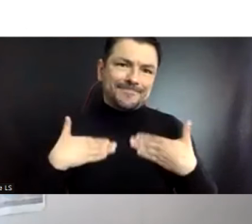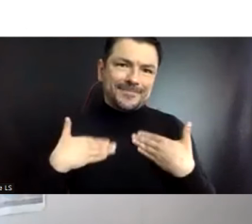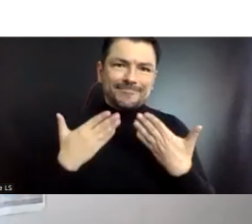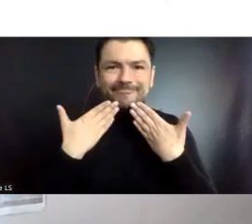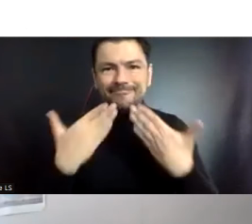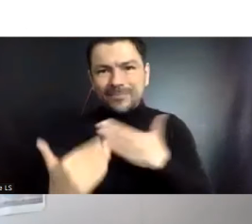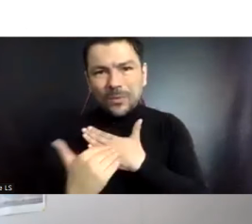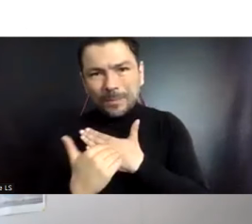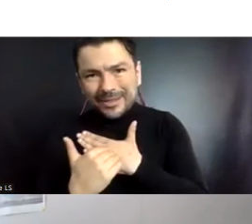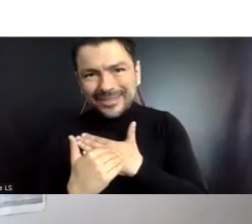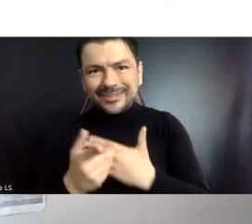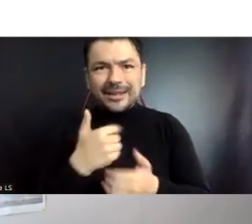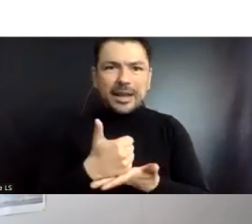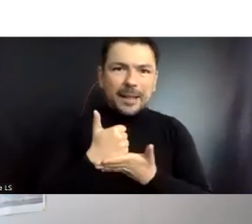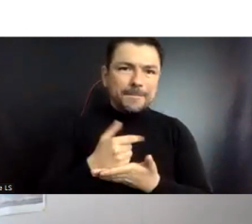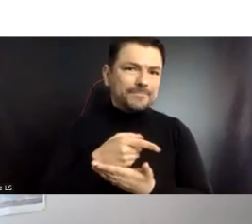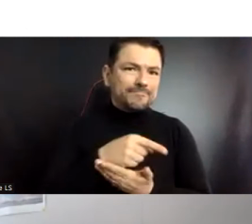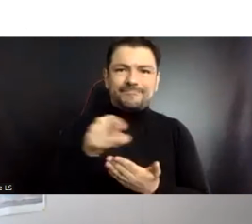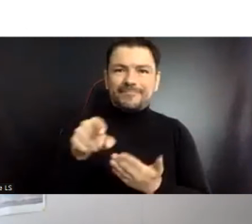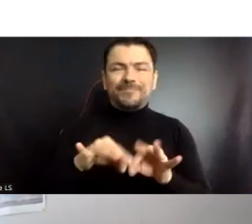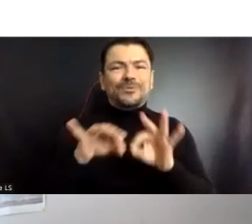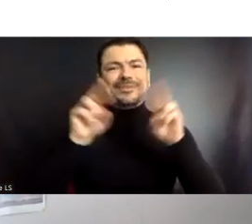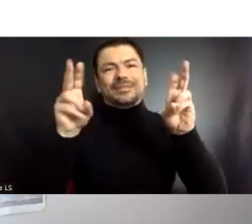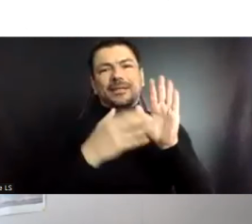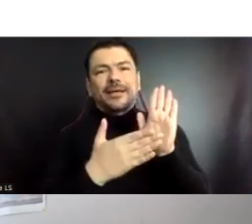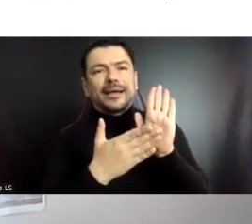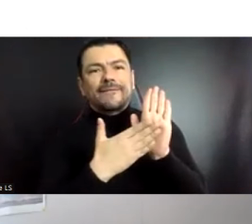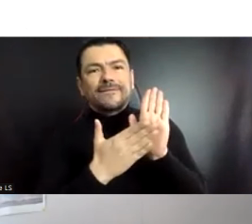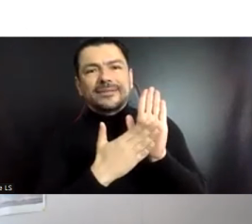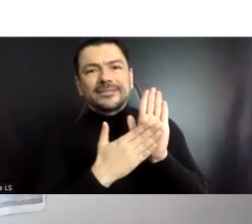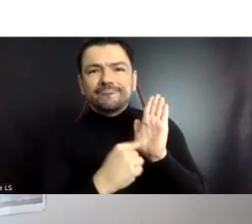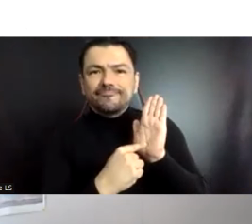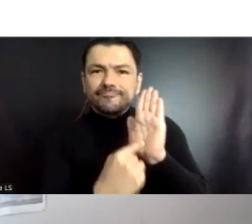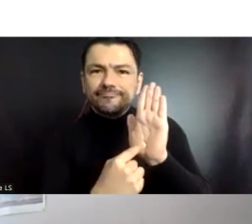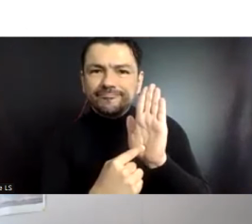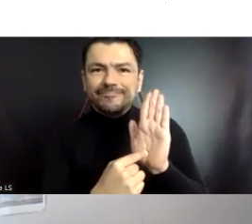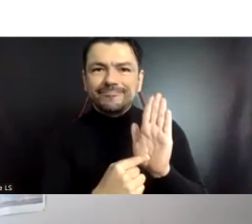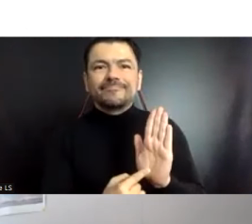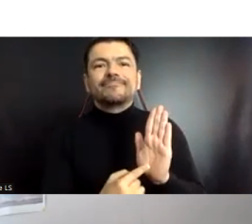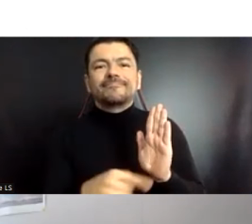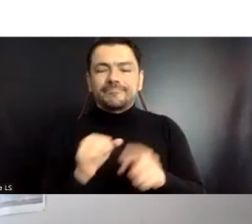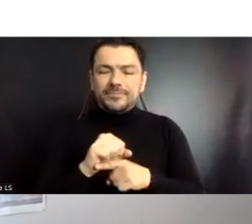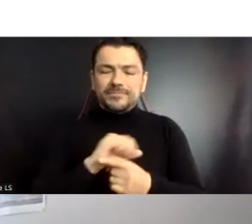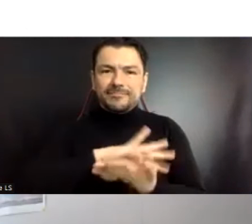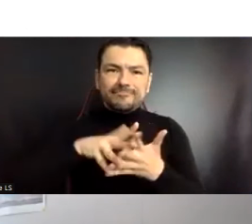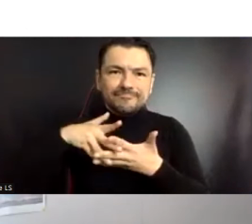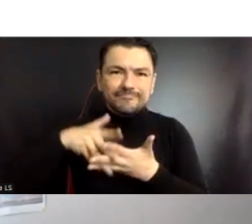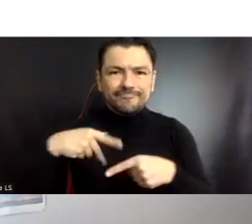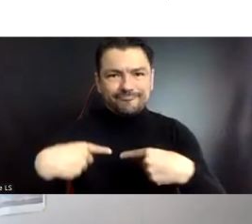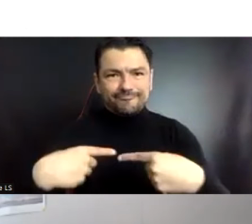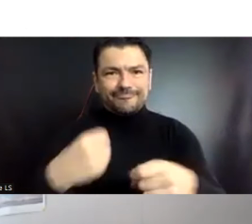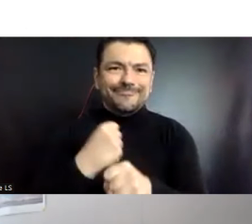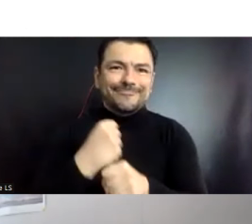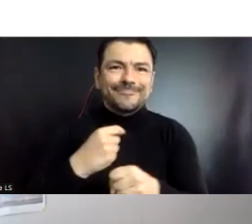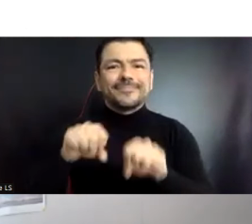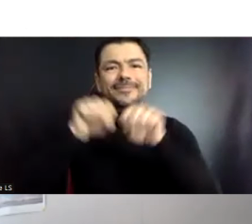en general la evidencia que se utiliza para implementarla hacia la resiliencia, la implementación de sistemas que necesitamos